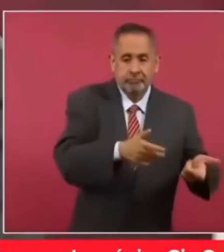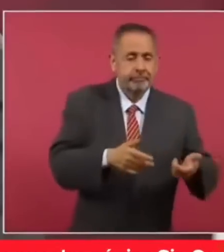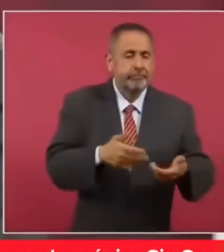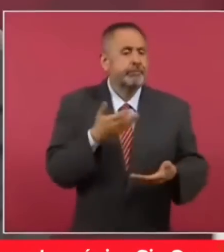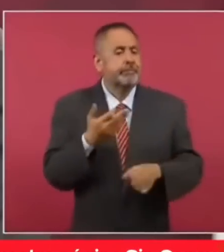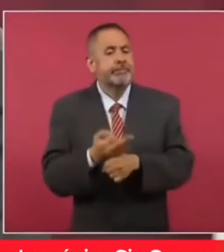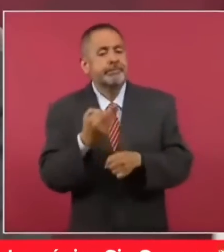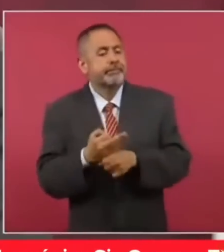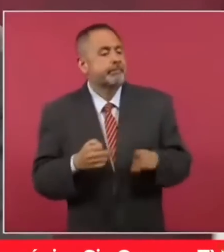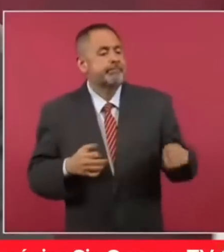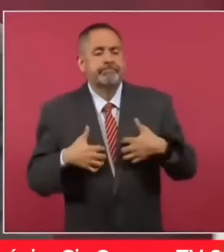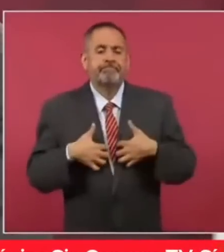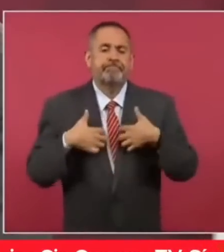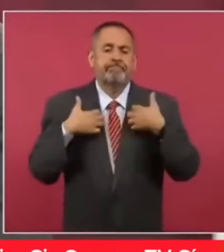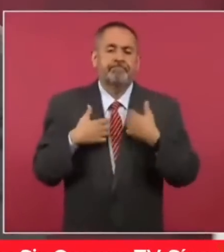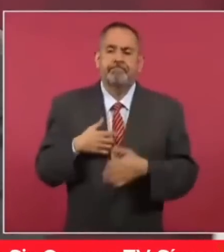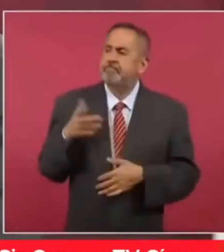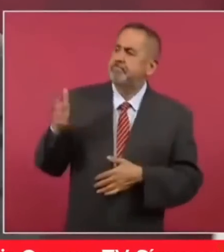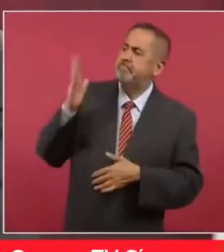están